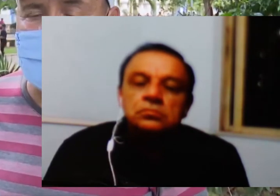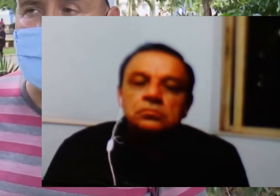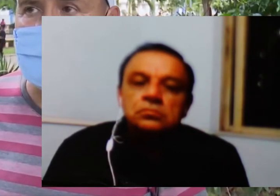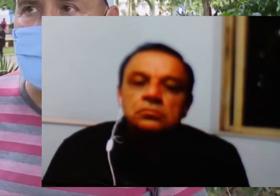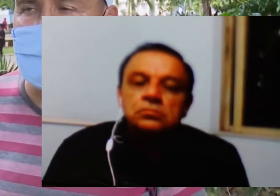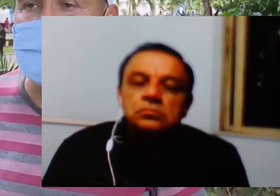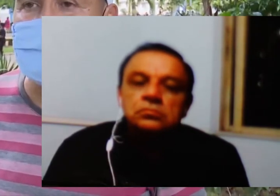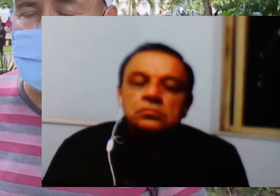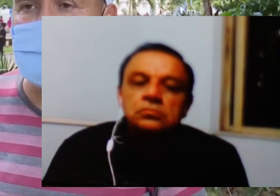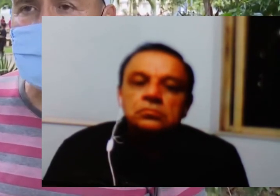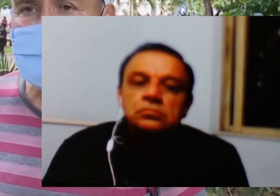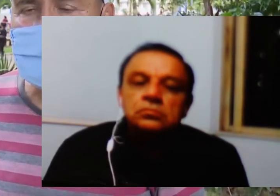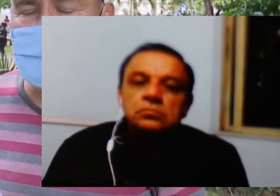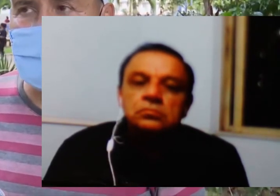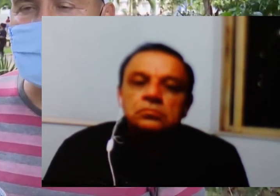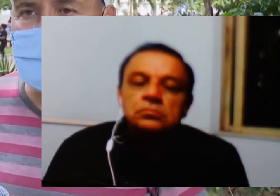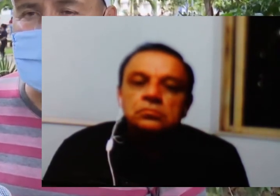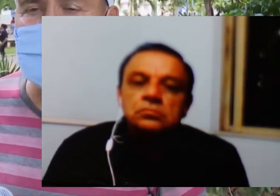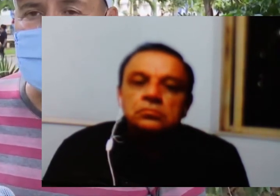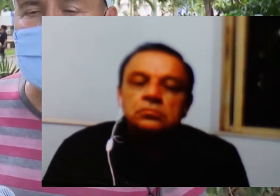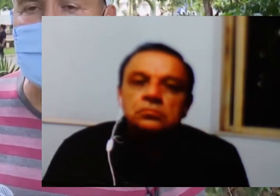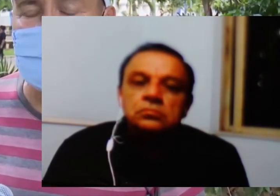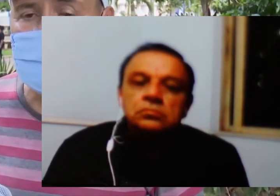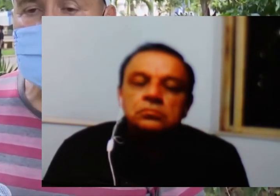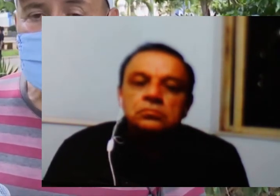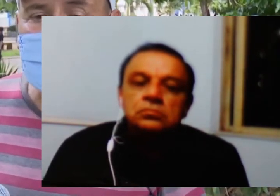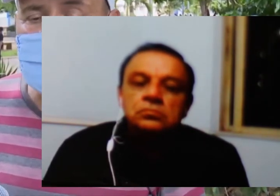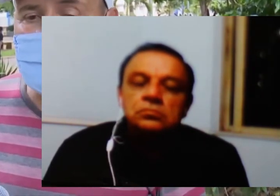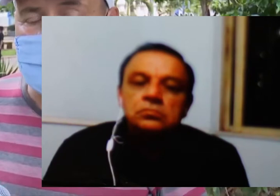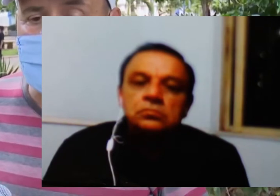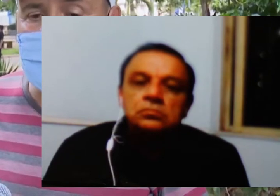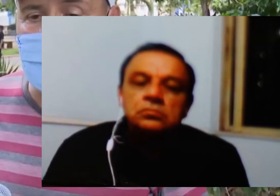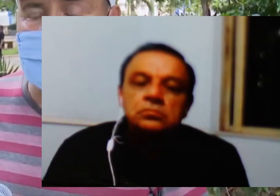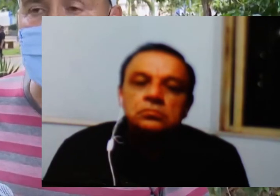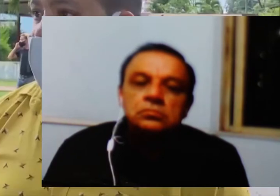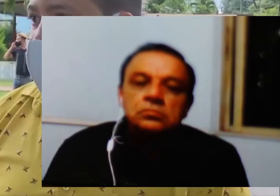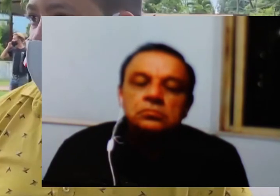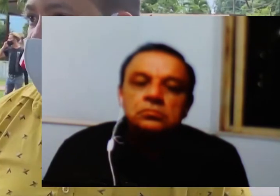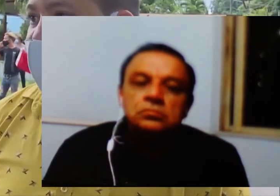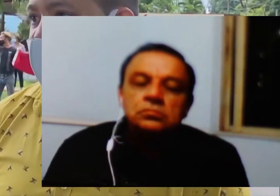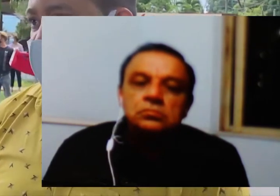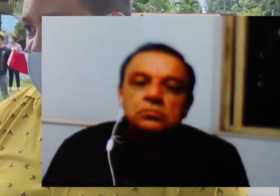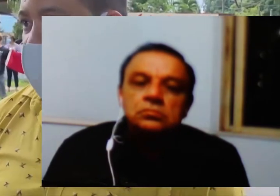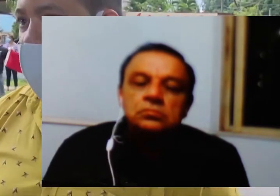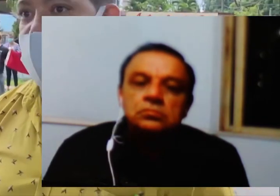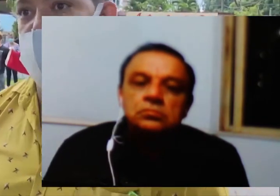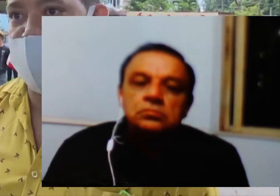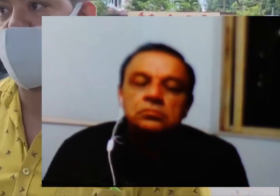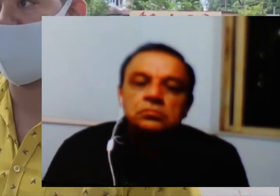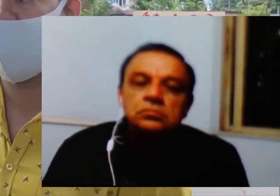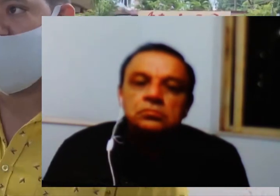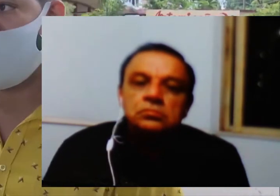de la pandemia, que Cuba no tiene acceso ni siquiera a poder comprar un ventilador si tiene patentes norteamericanas,